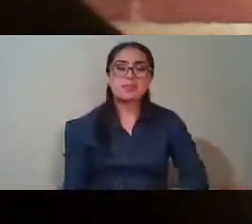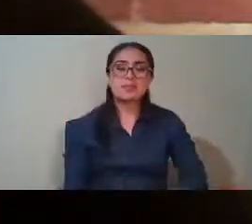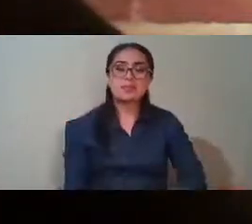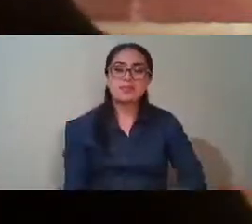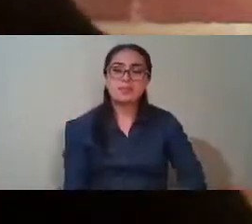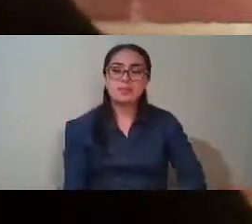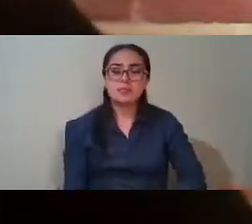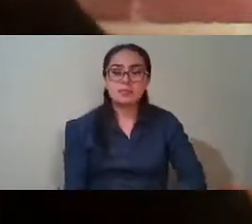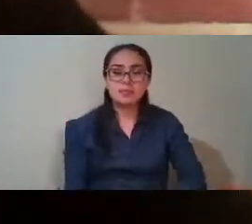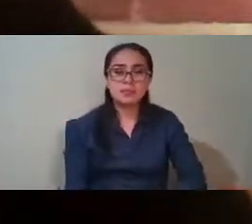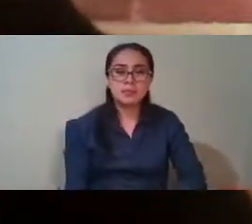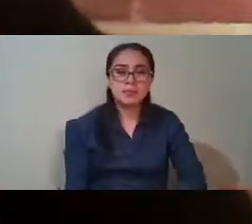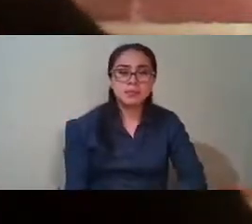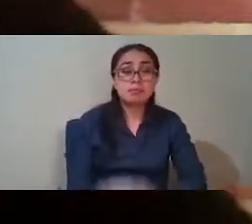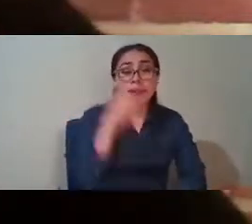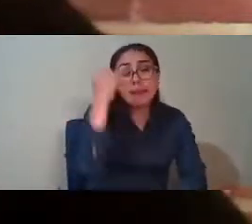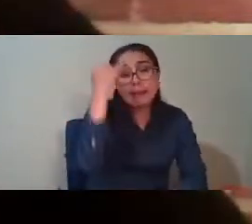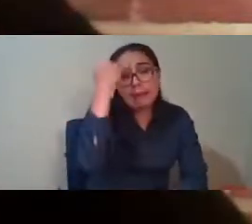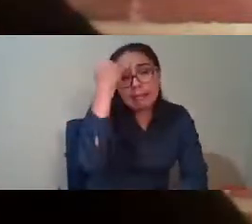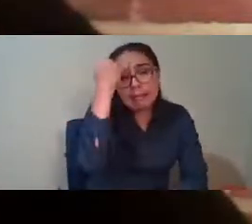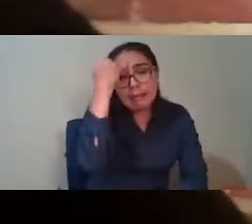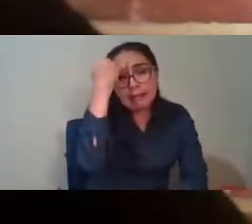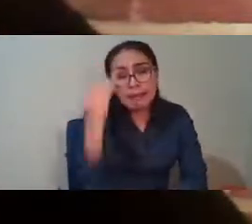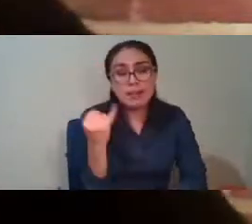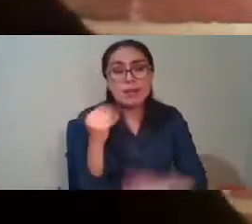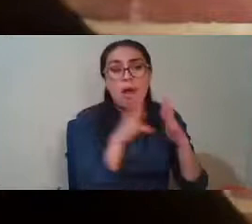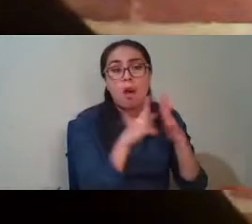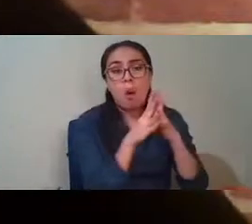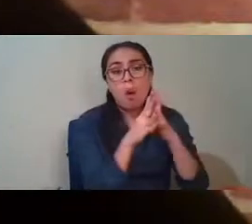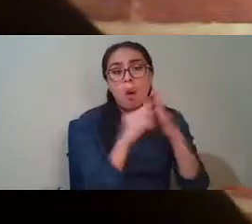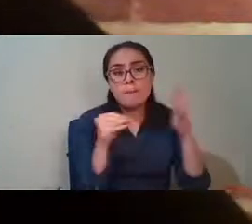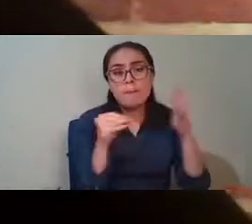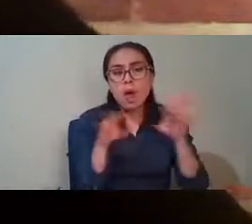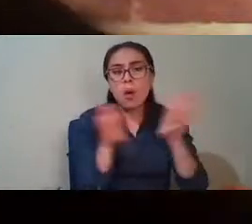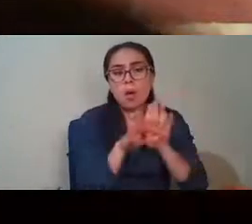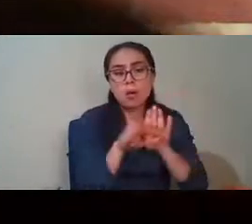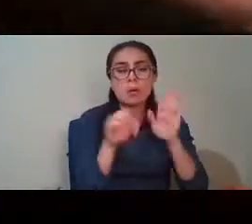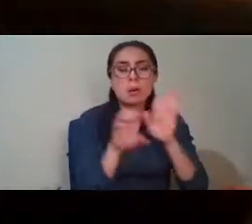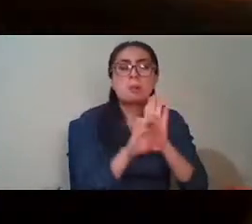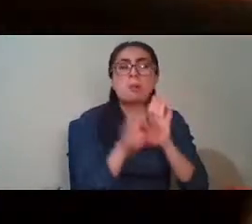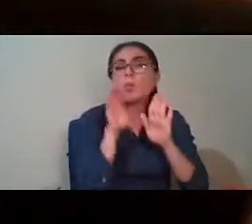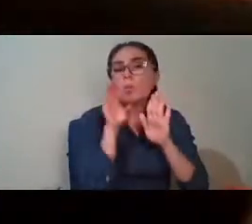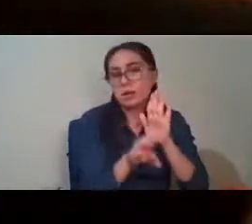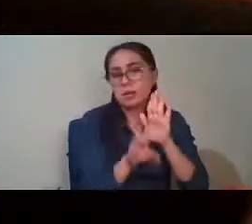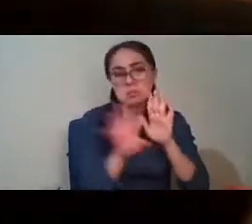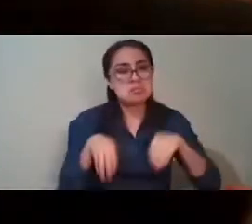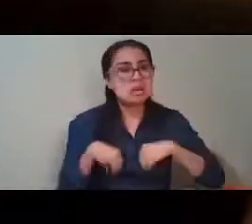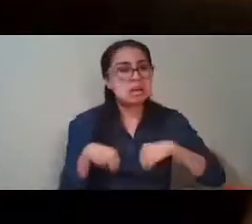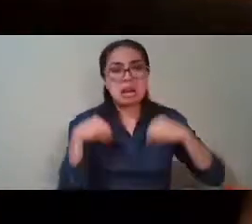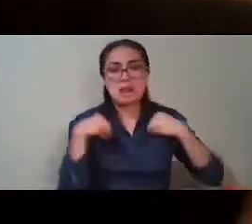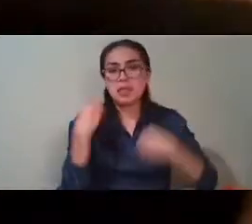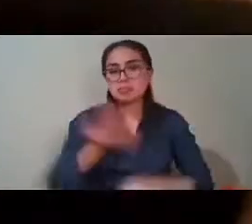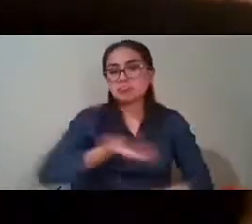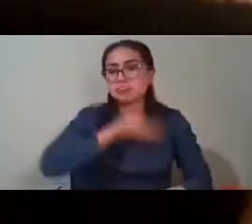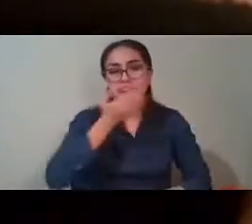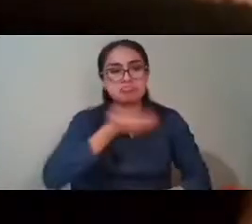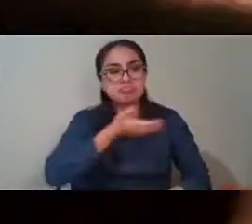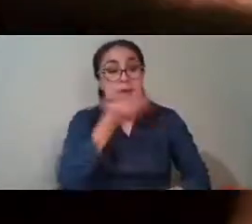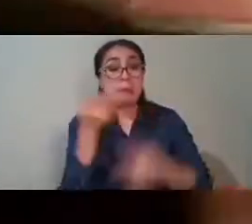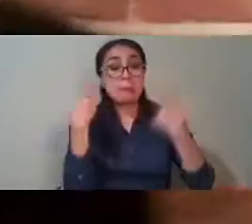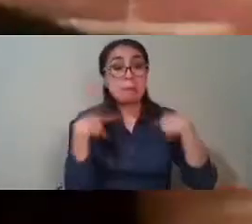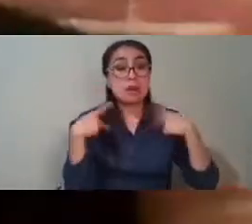La inteligencia mimética es nada más y nada menos que la inteligencia que tienen, por ejemplo, en la vida cotidiana, los vendedores